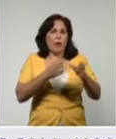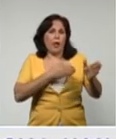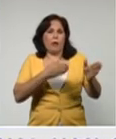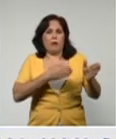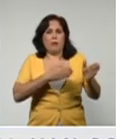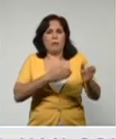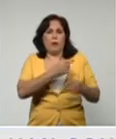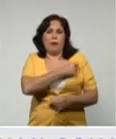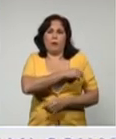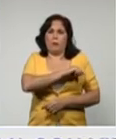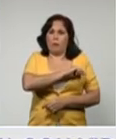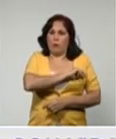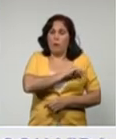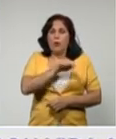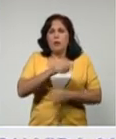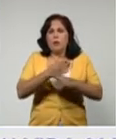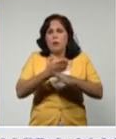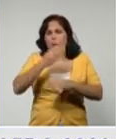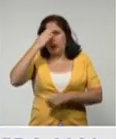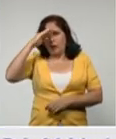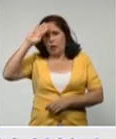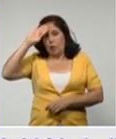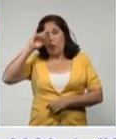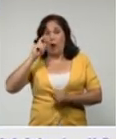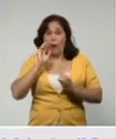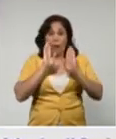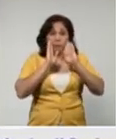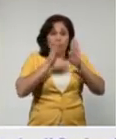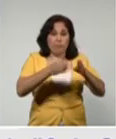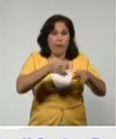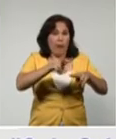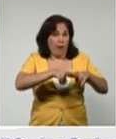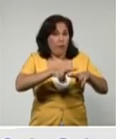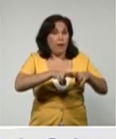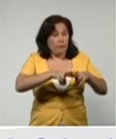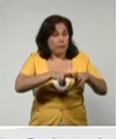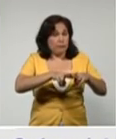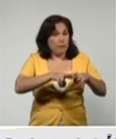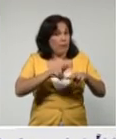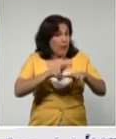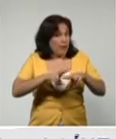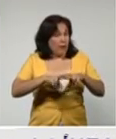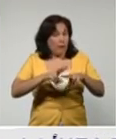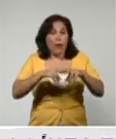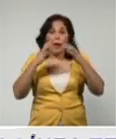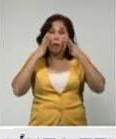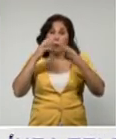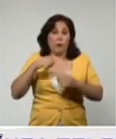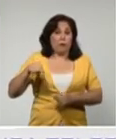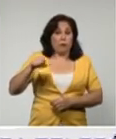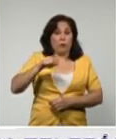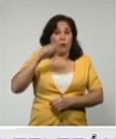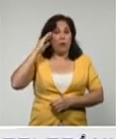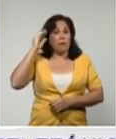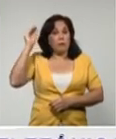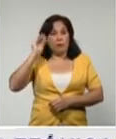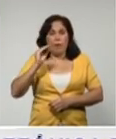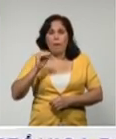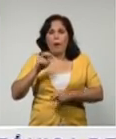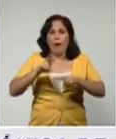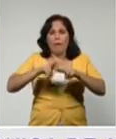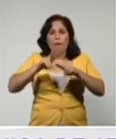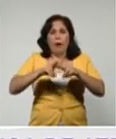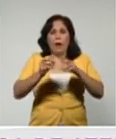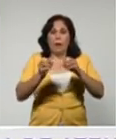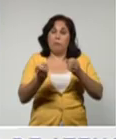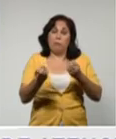Cuba. Ahora, si lo vemos en La Habana, que también es la que ha aportado un mayor